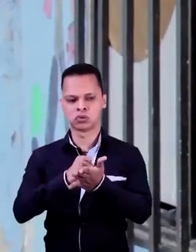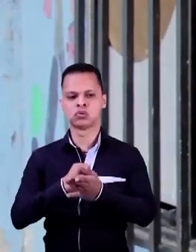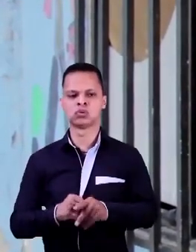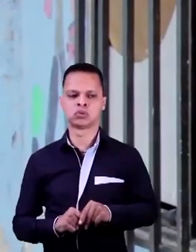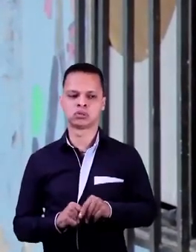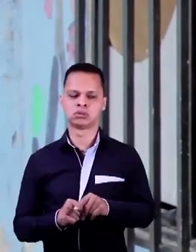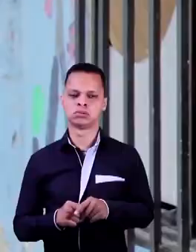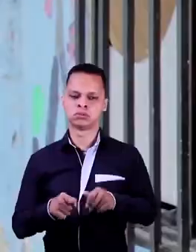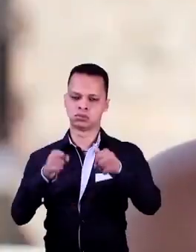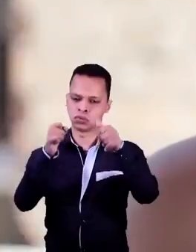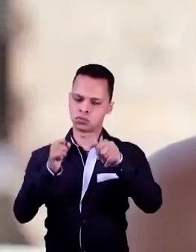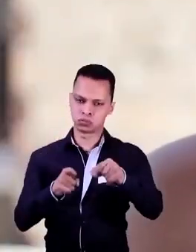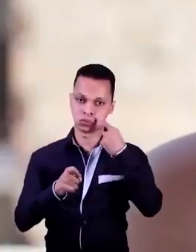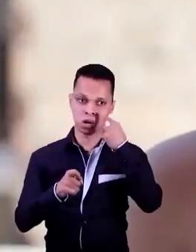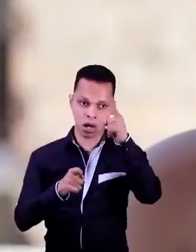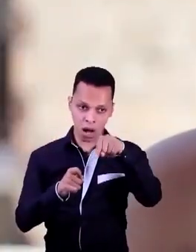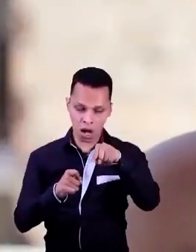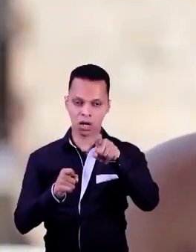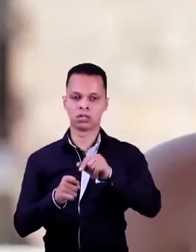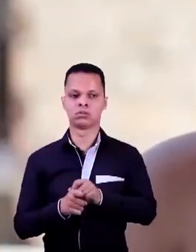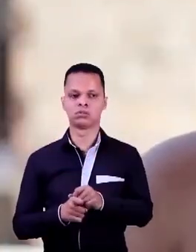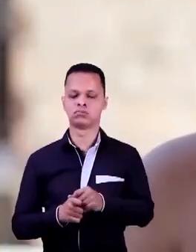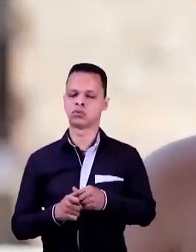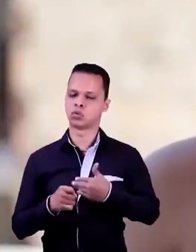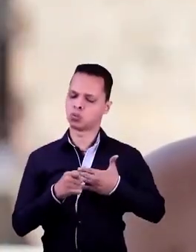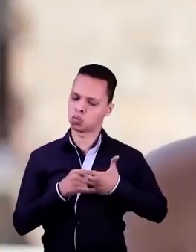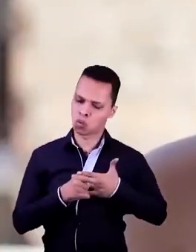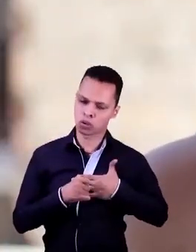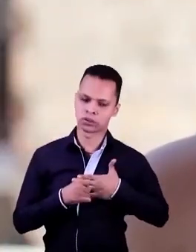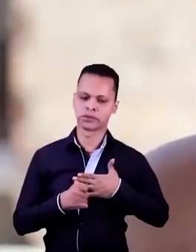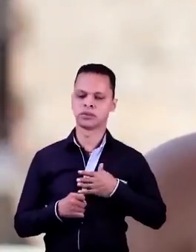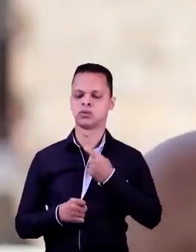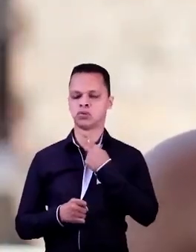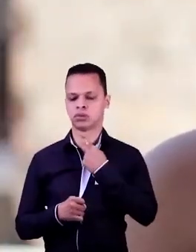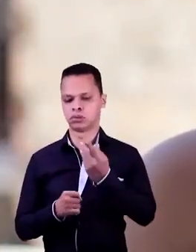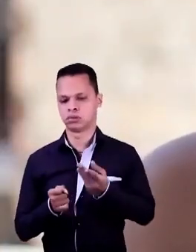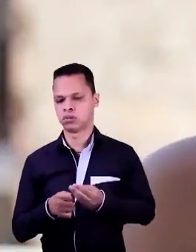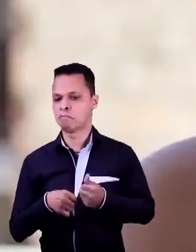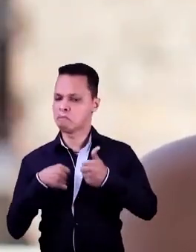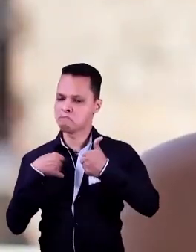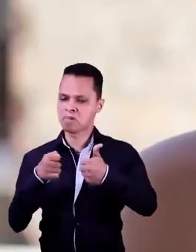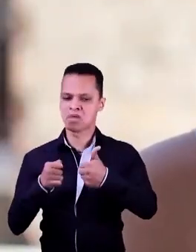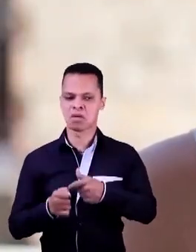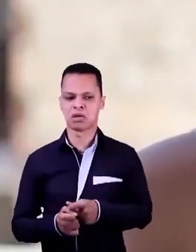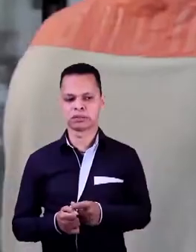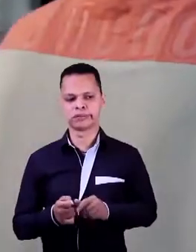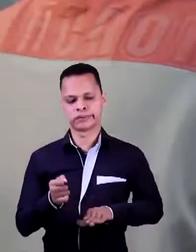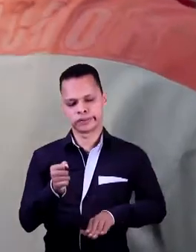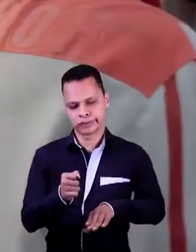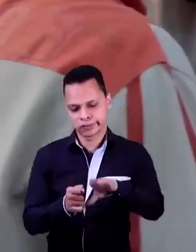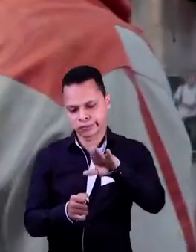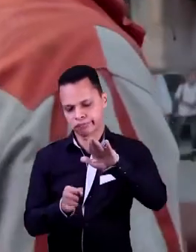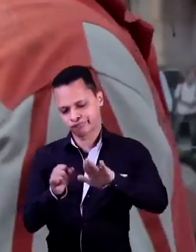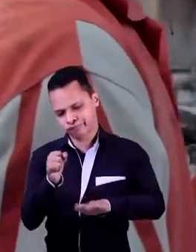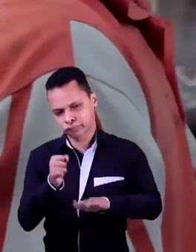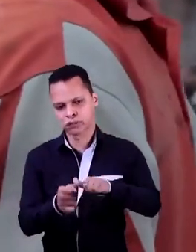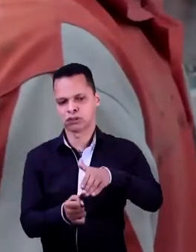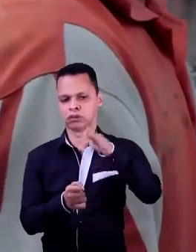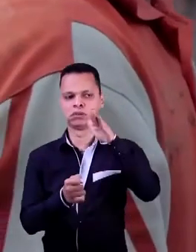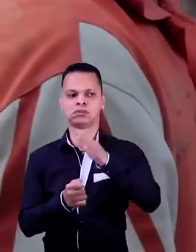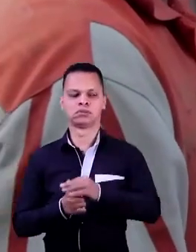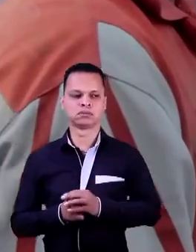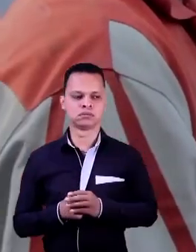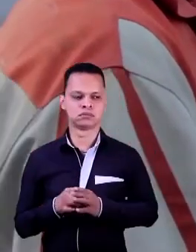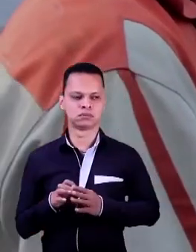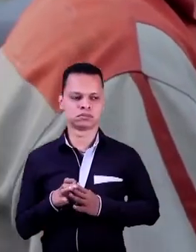sus avisos y de todo corazón pues le deseo de que le vaya bien, que no sé qué haya estancado y que